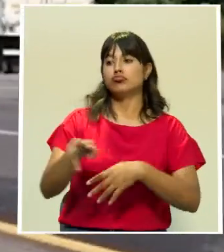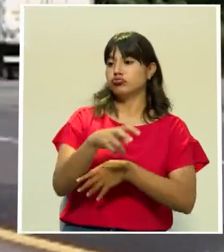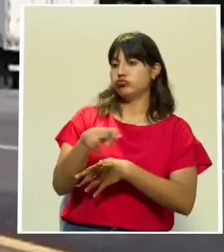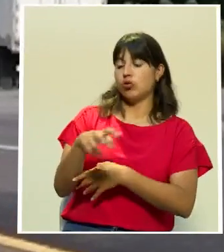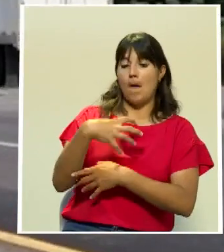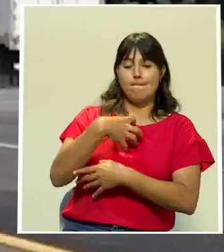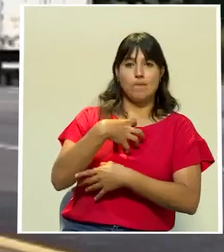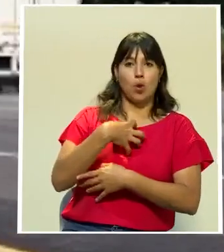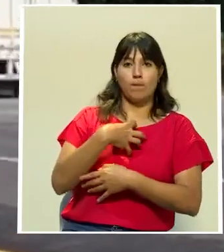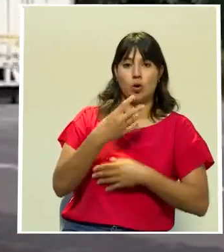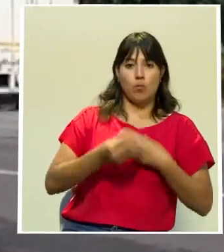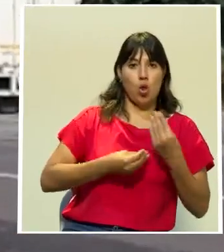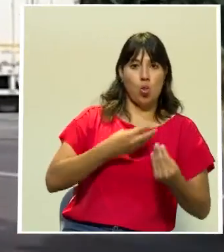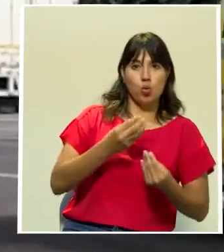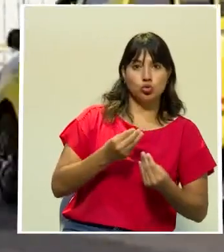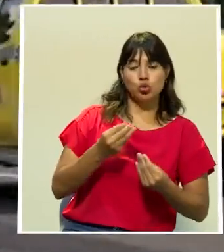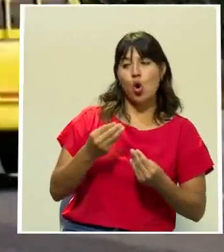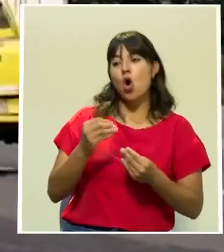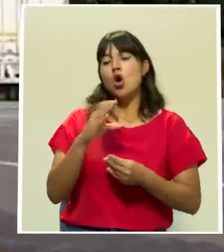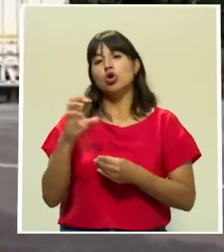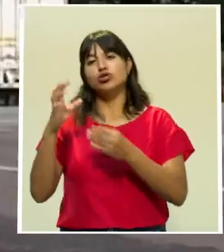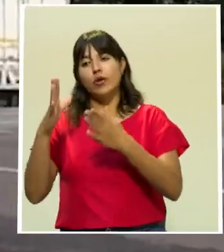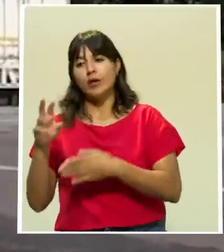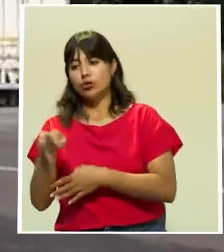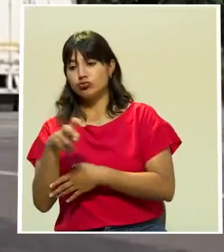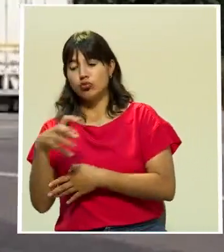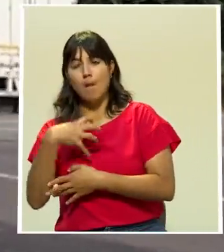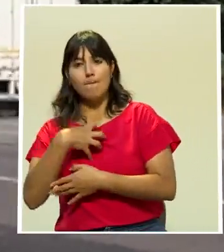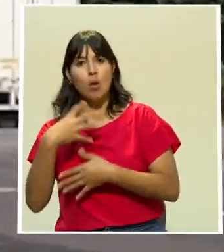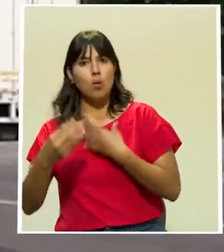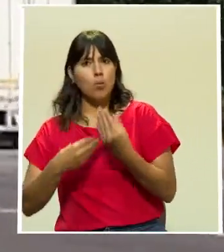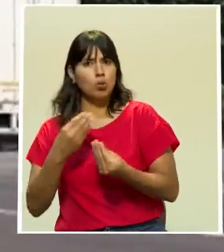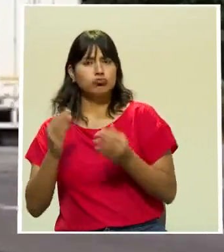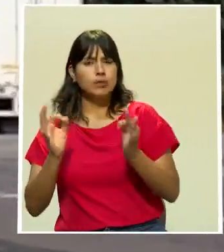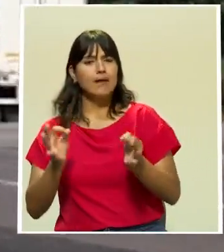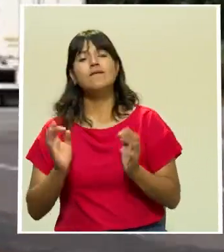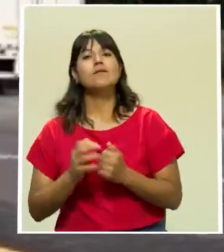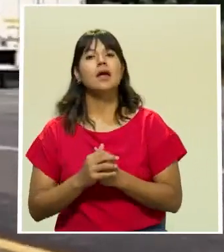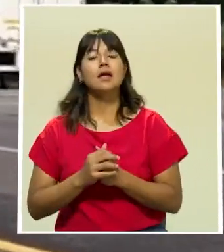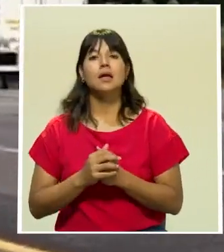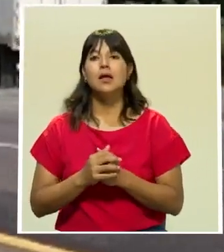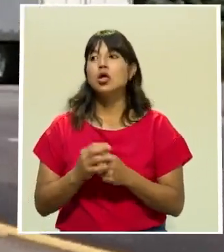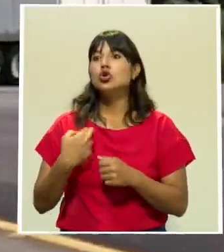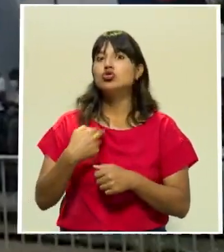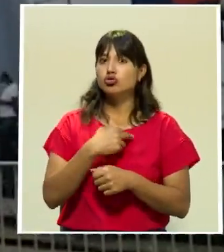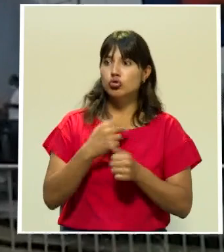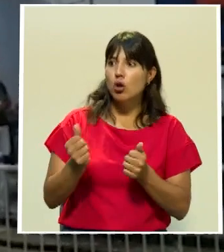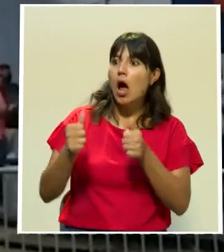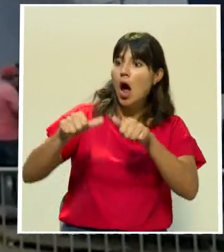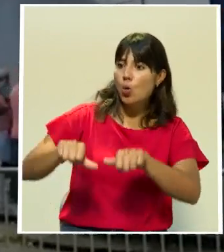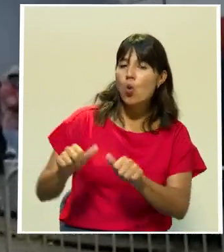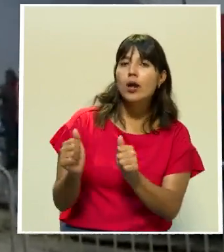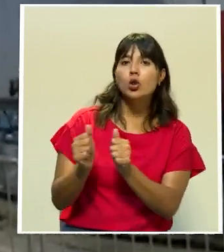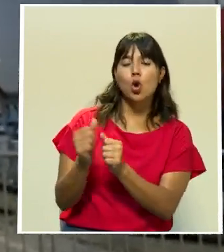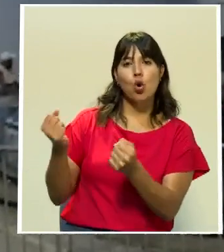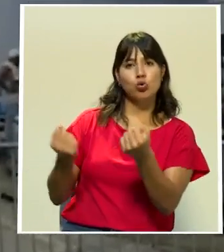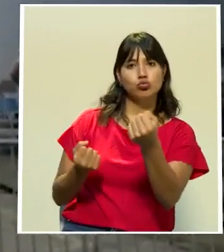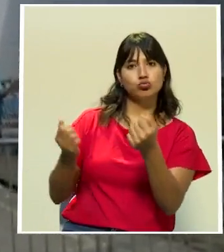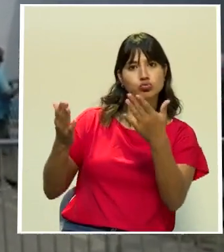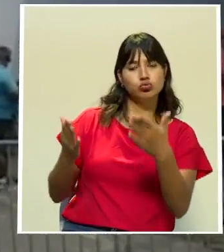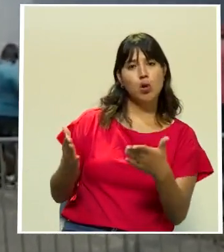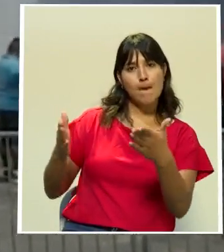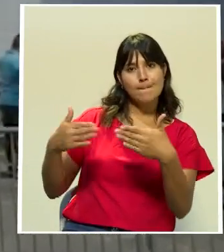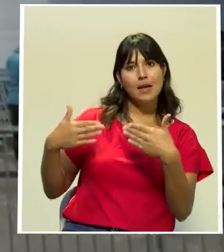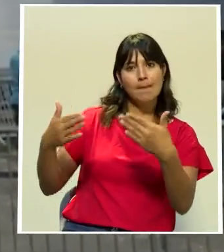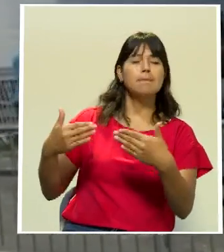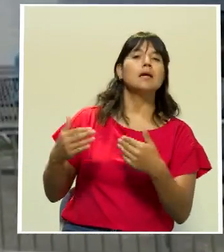muy bien. Por los mismos transportistas panameños se llegó a pedir el